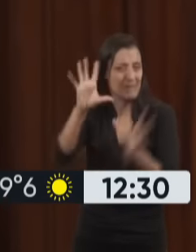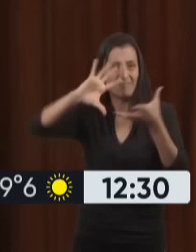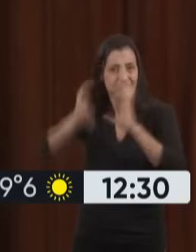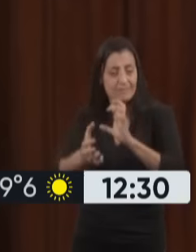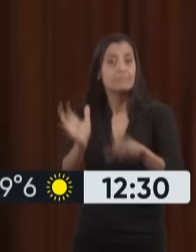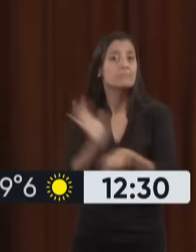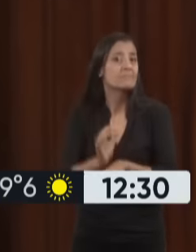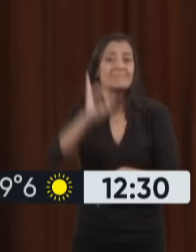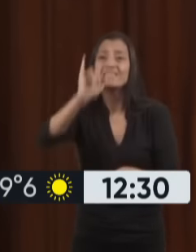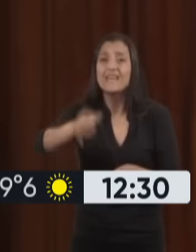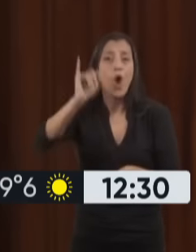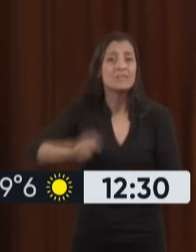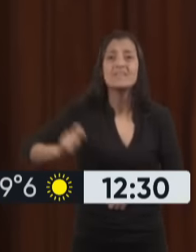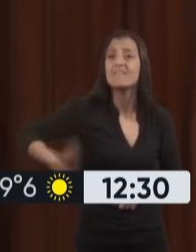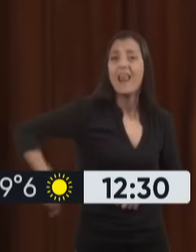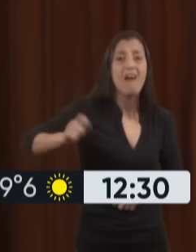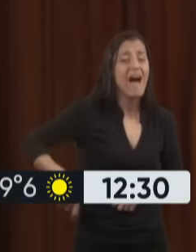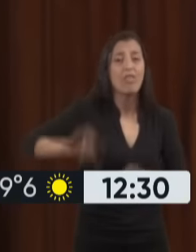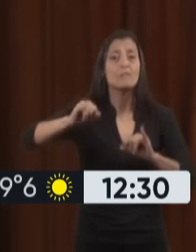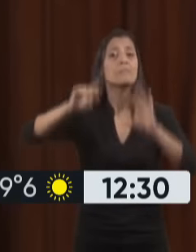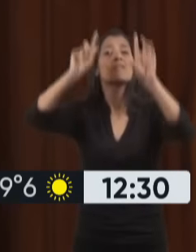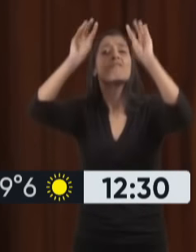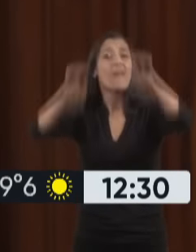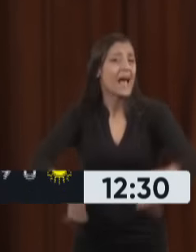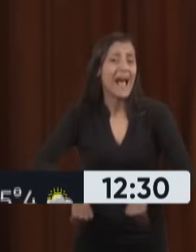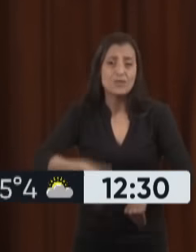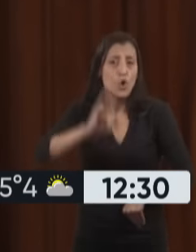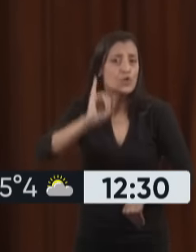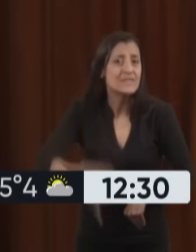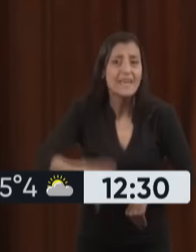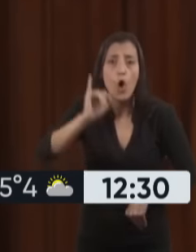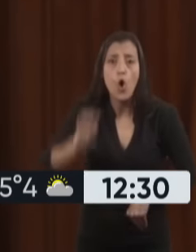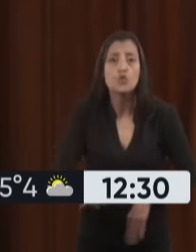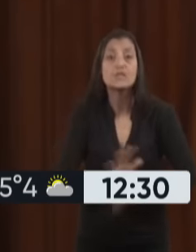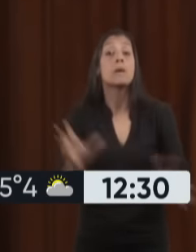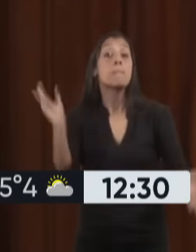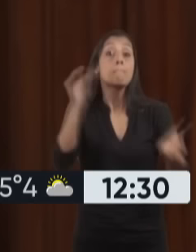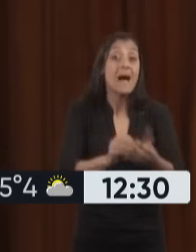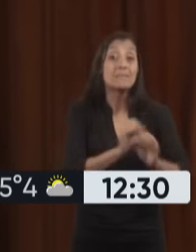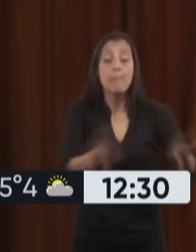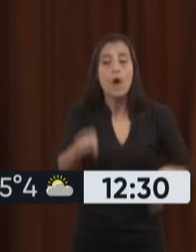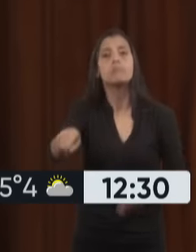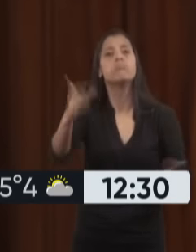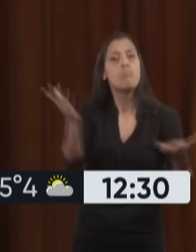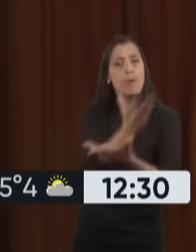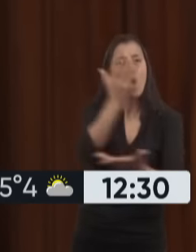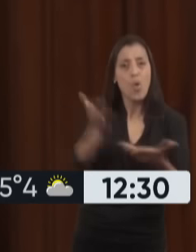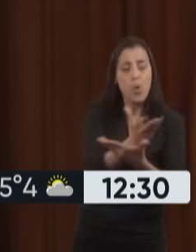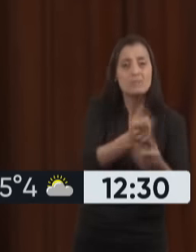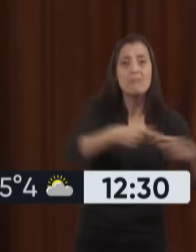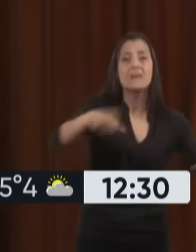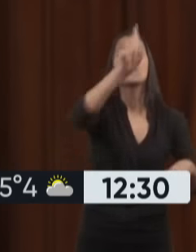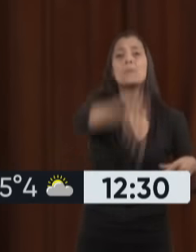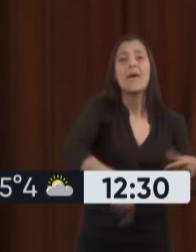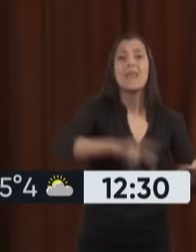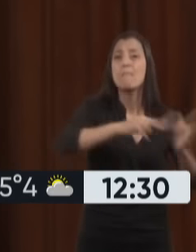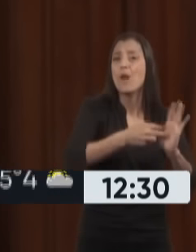están condenadas a fracasar. Y peor aún, están condenadas a producir aún más el problema de